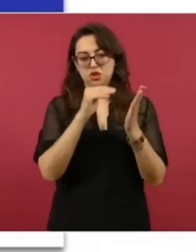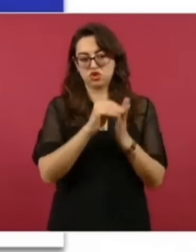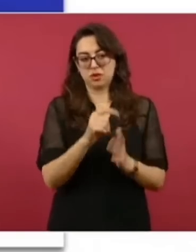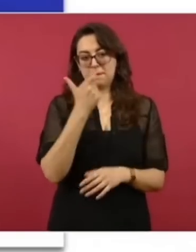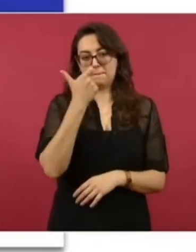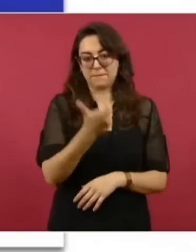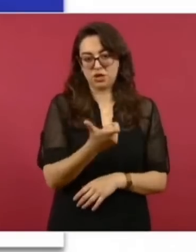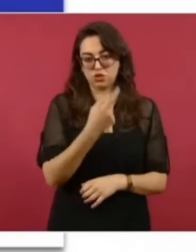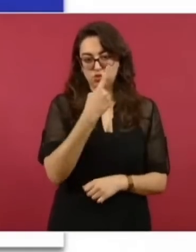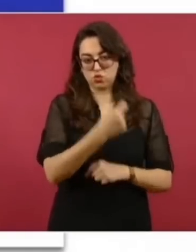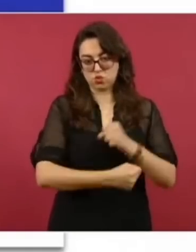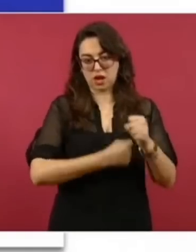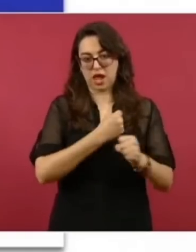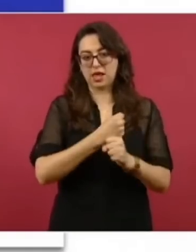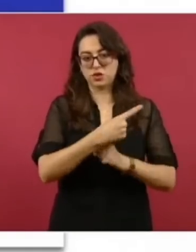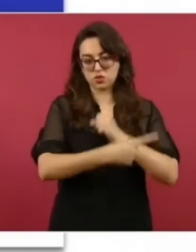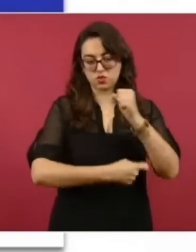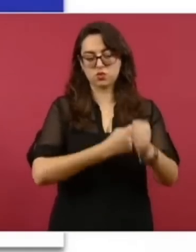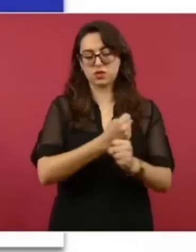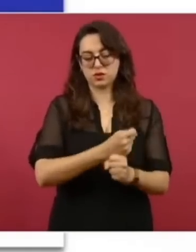año.